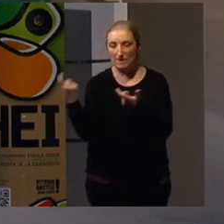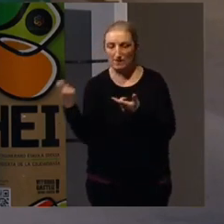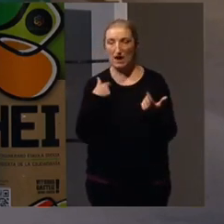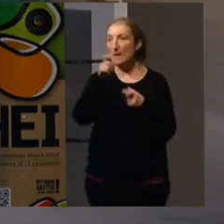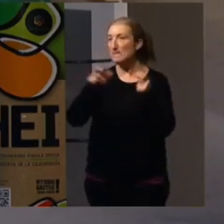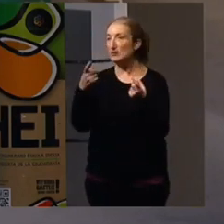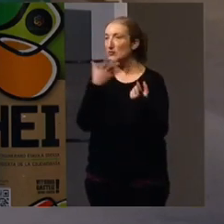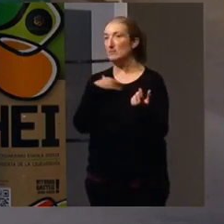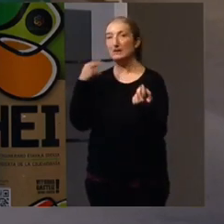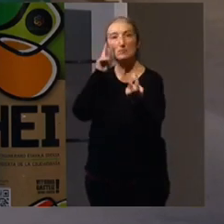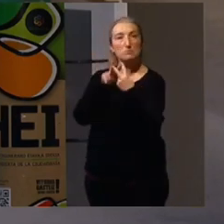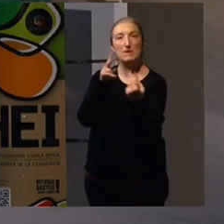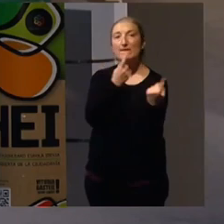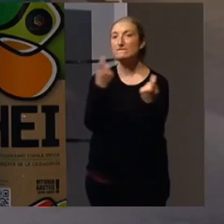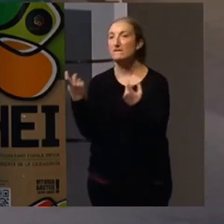gente te gustaría ver, ¿no?